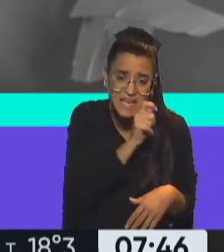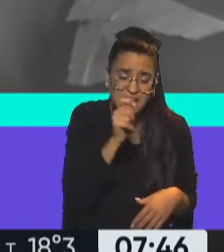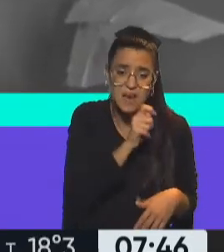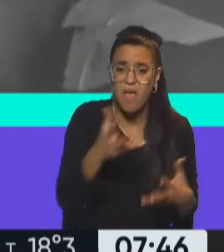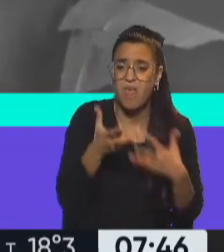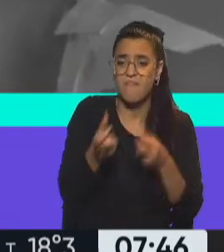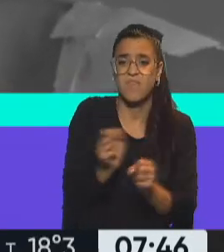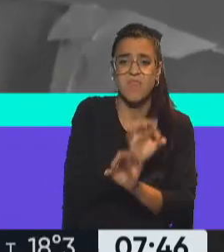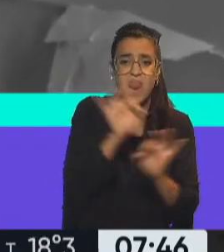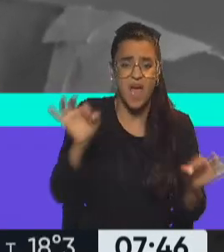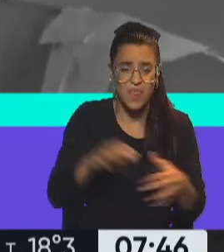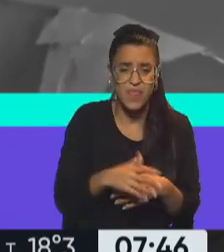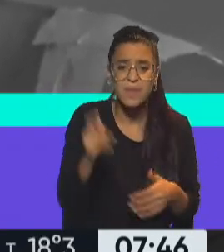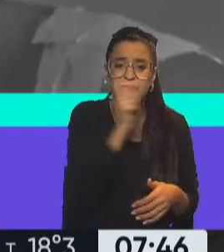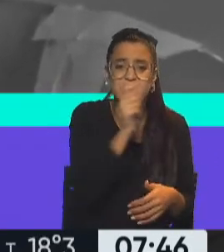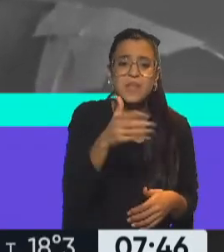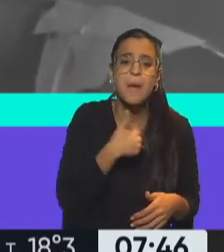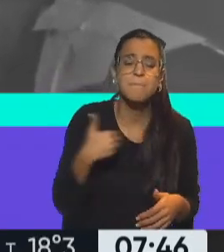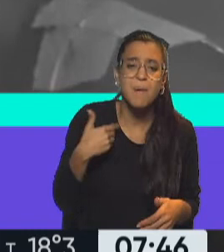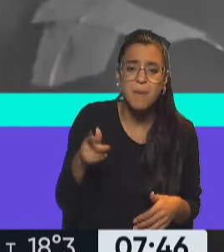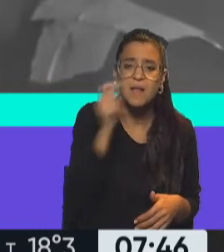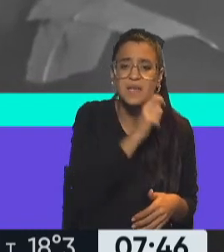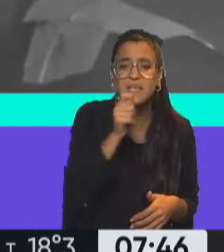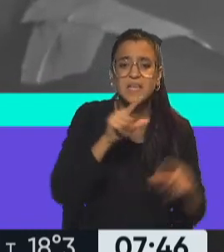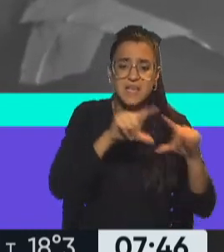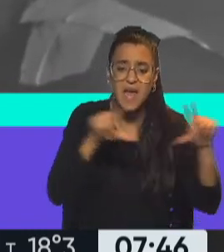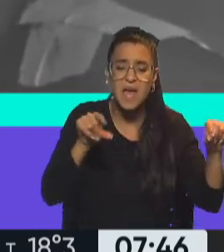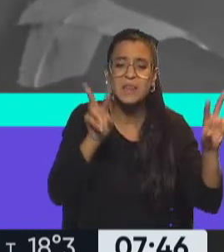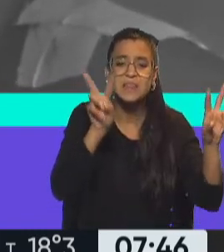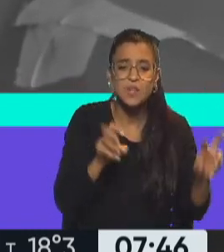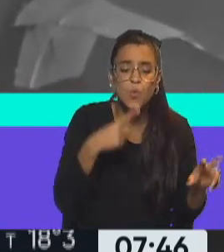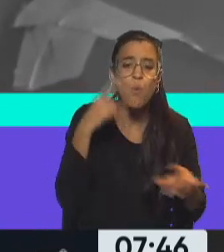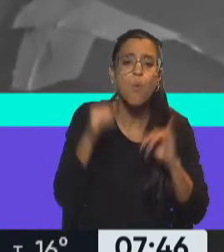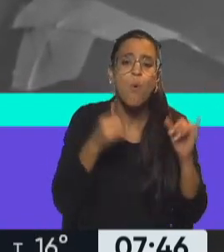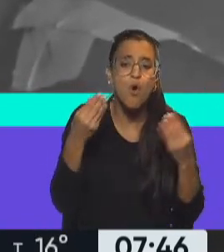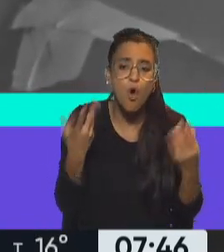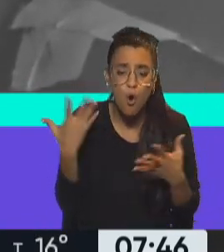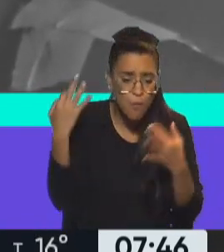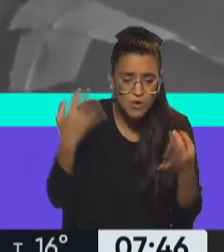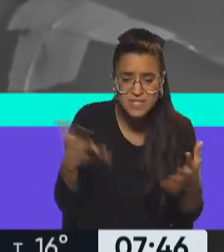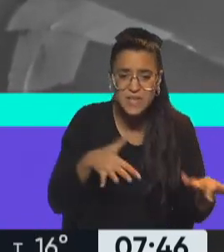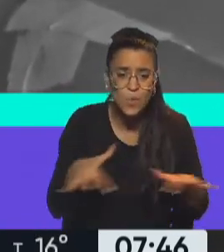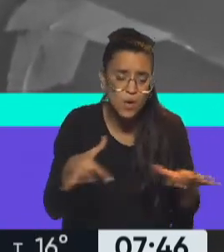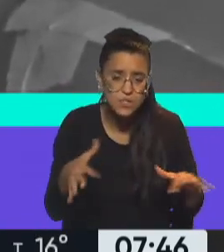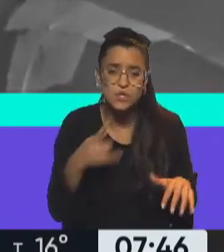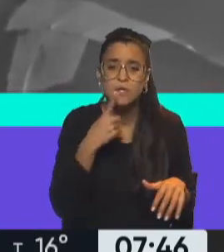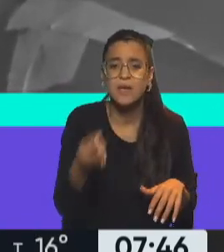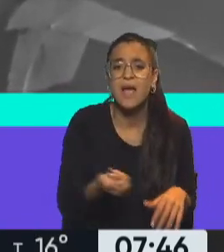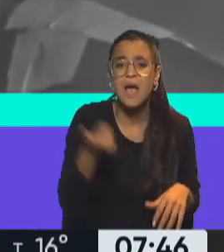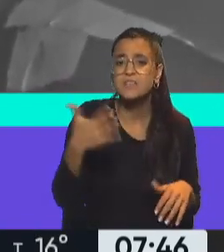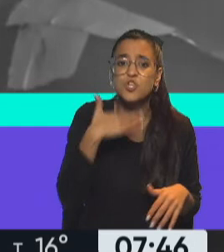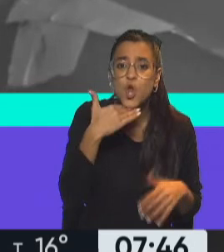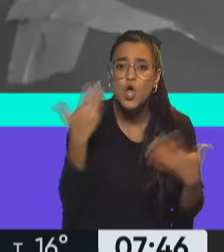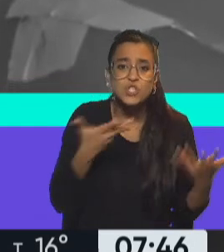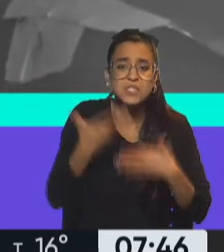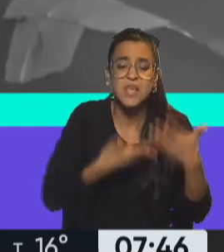absoluta indefensión. Niñas mamá, las niñas del título, que cuentan cómo llegan a esa situación aún casi sin